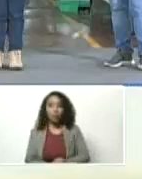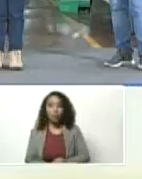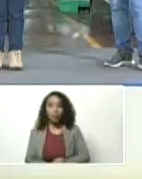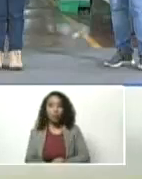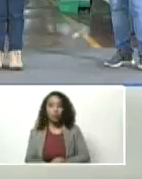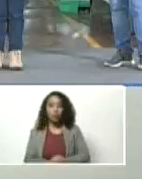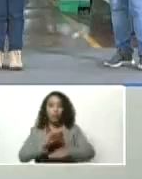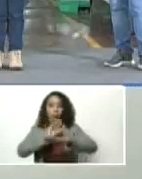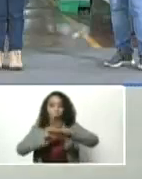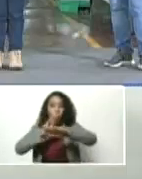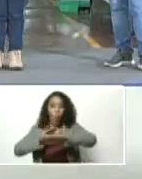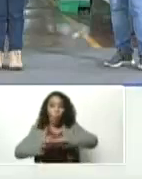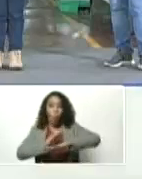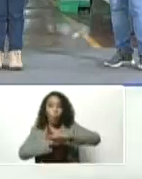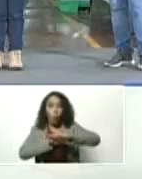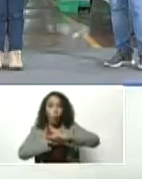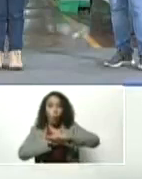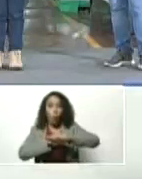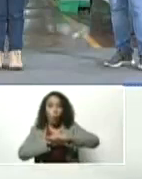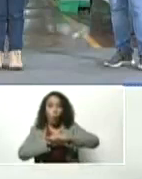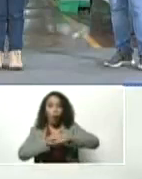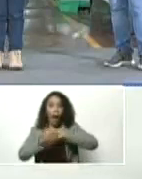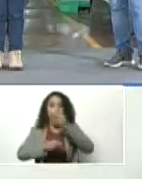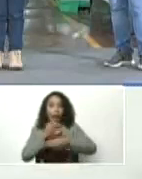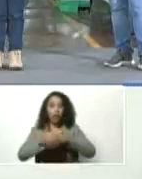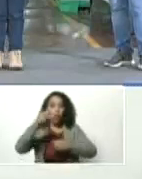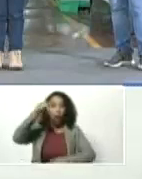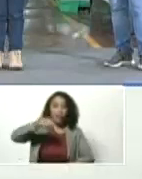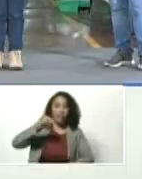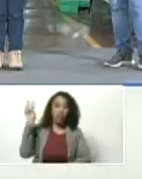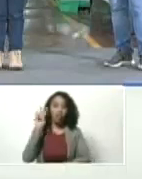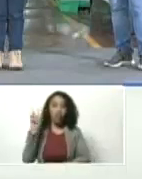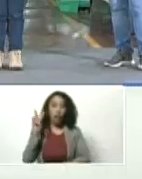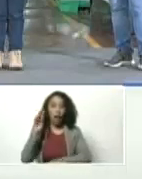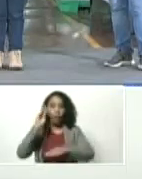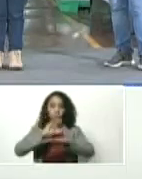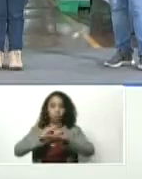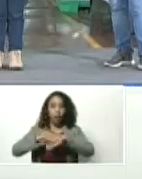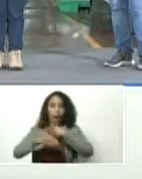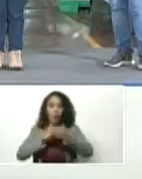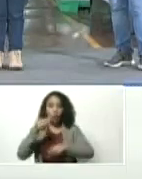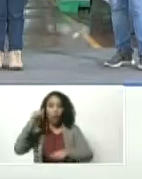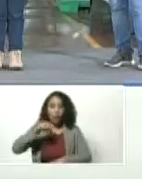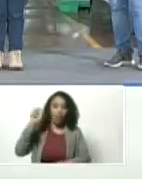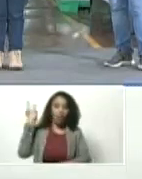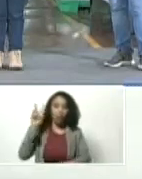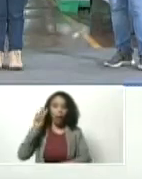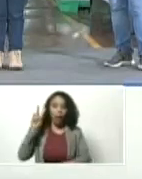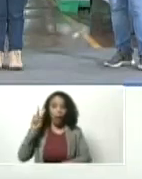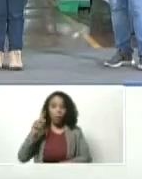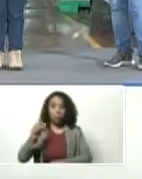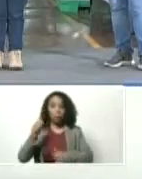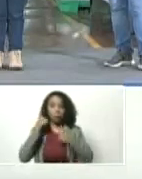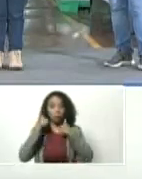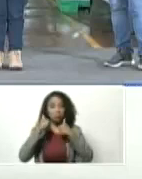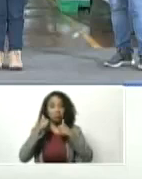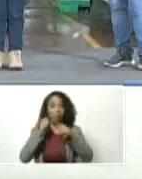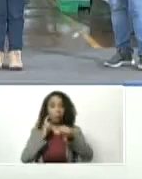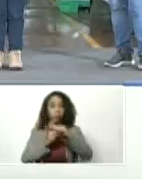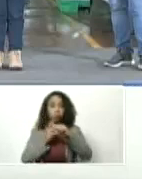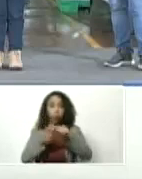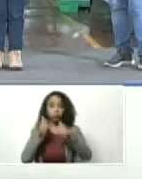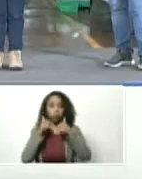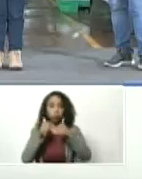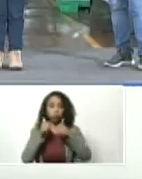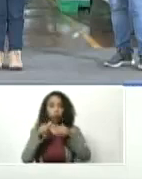Algodón Made in Venezuela, algodón nacional, blue jean de primer nivel. ¿Ah?